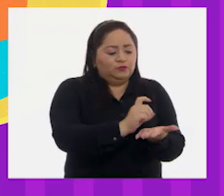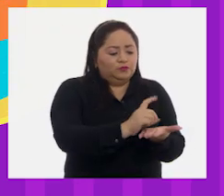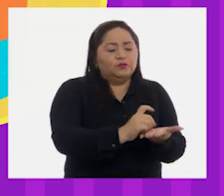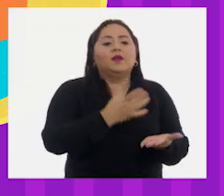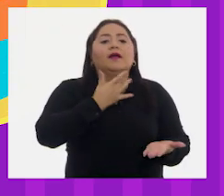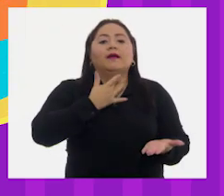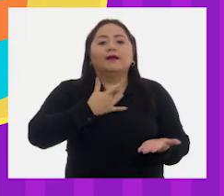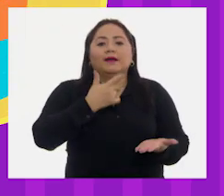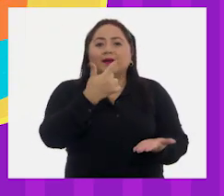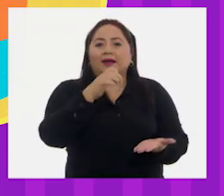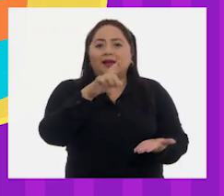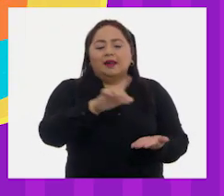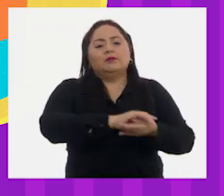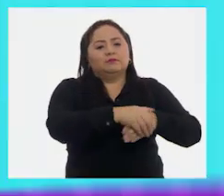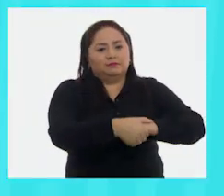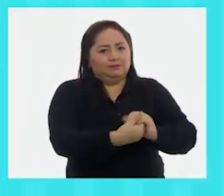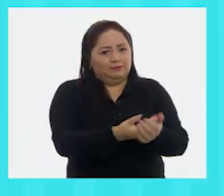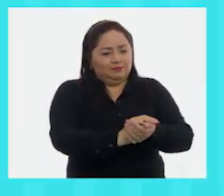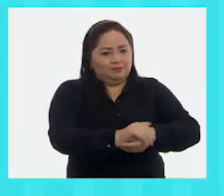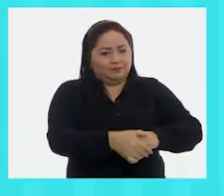desinfectante a base de agua y alcohol.